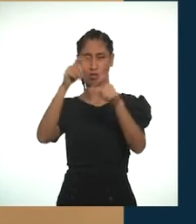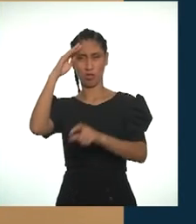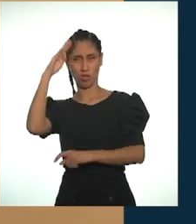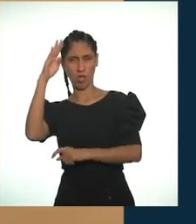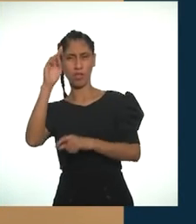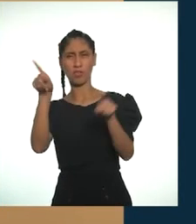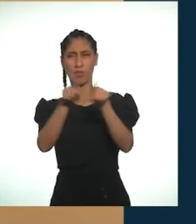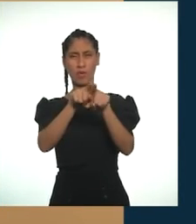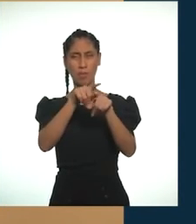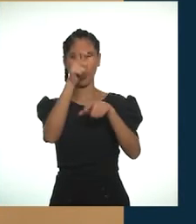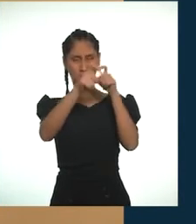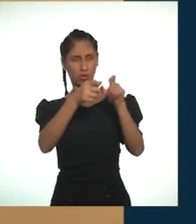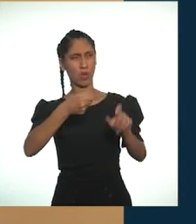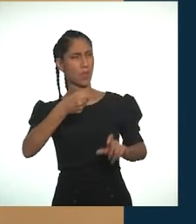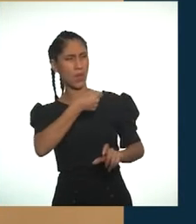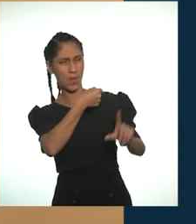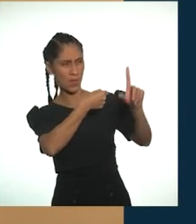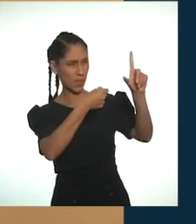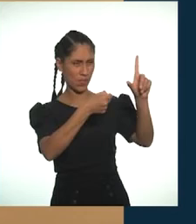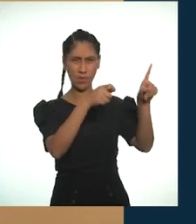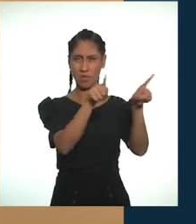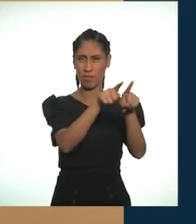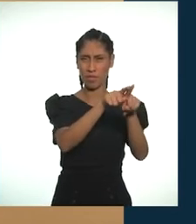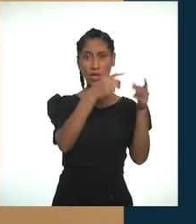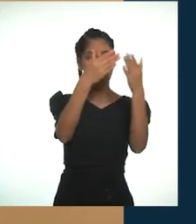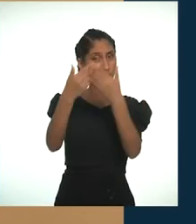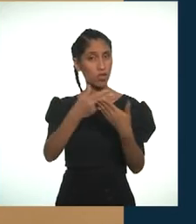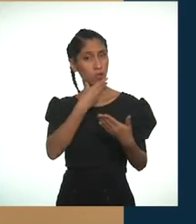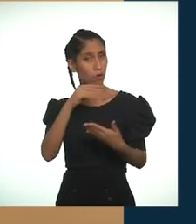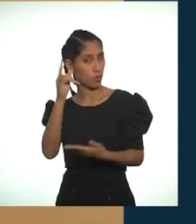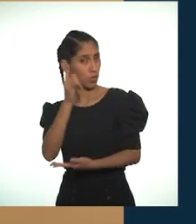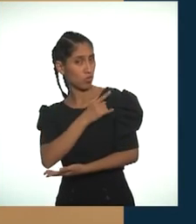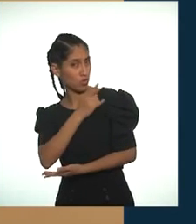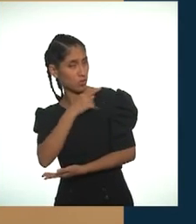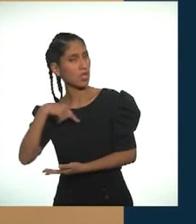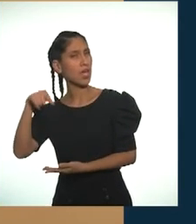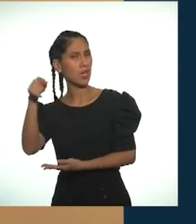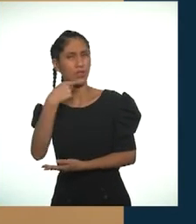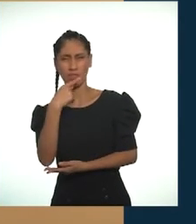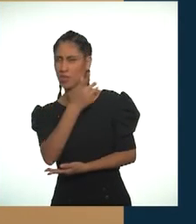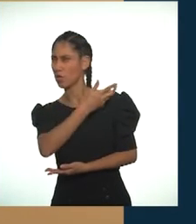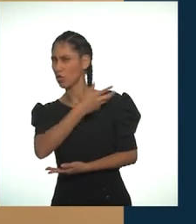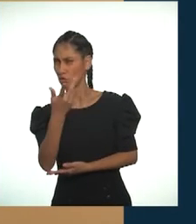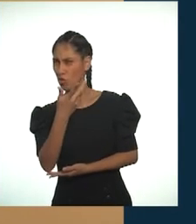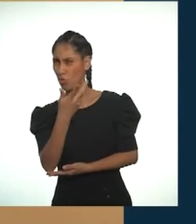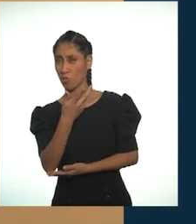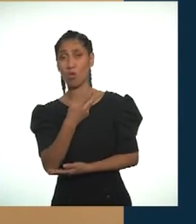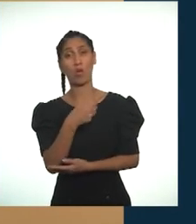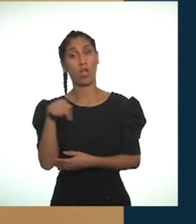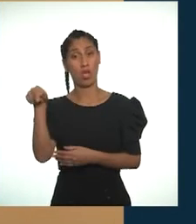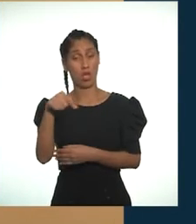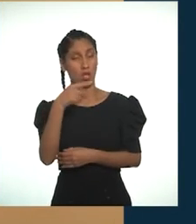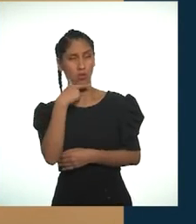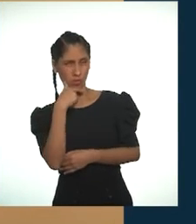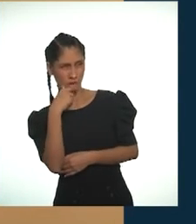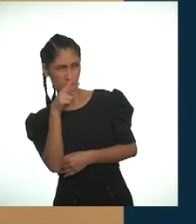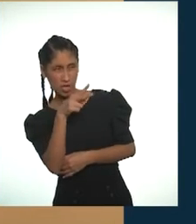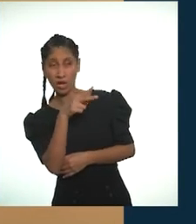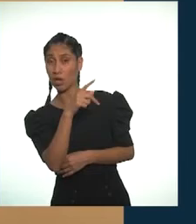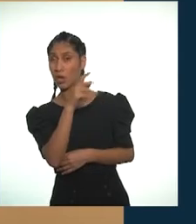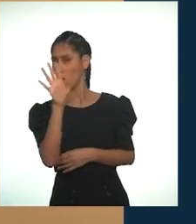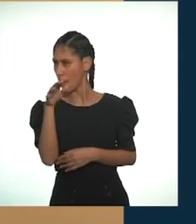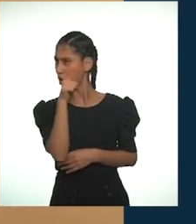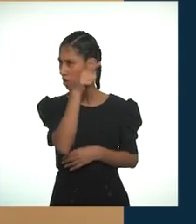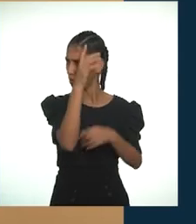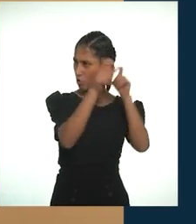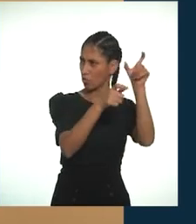y estudiantes universitarios que rechazaban las tendencias que discriminaban a los